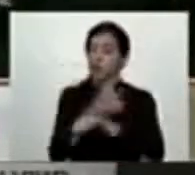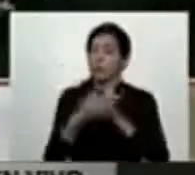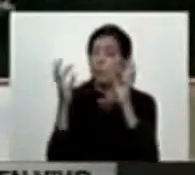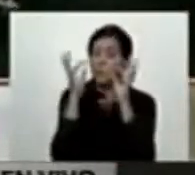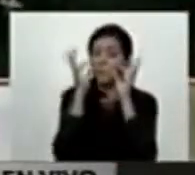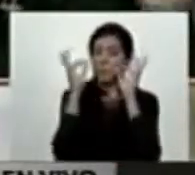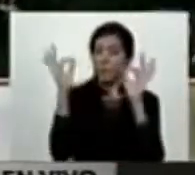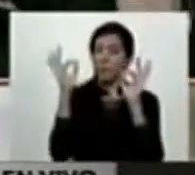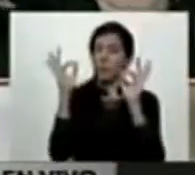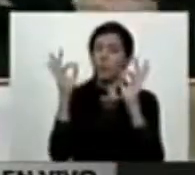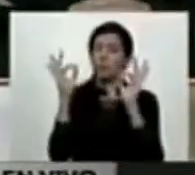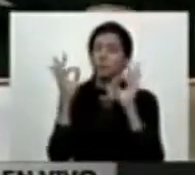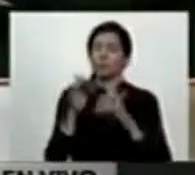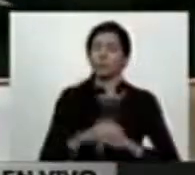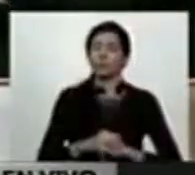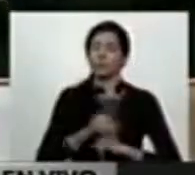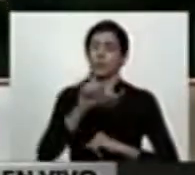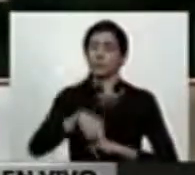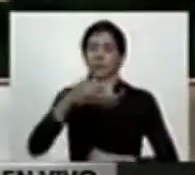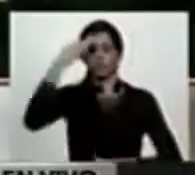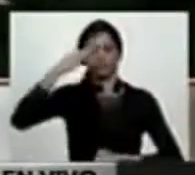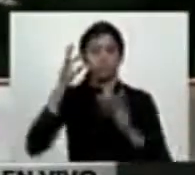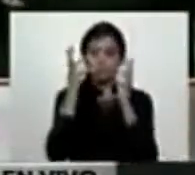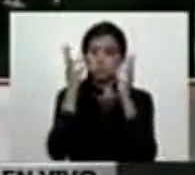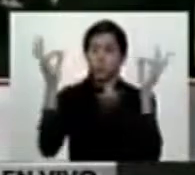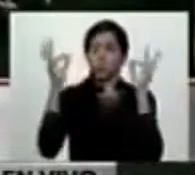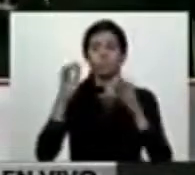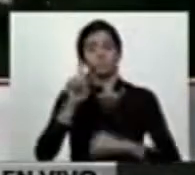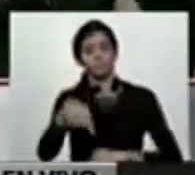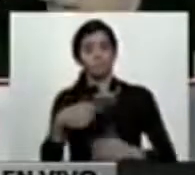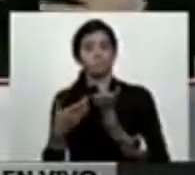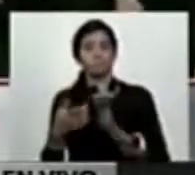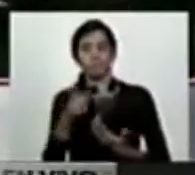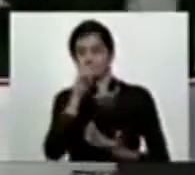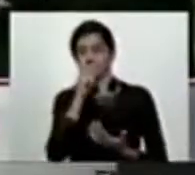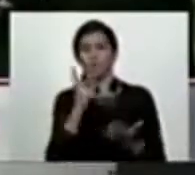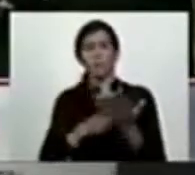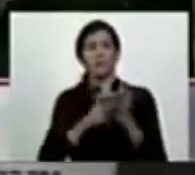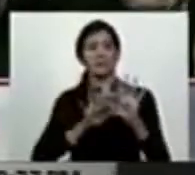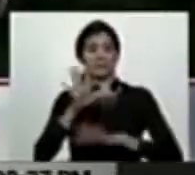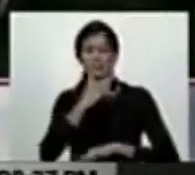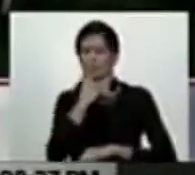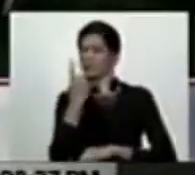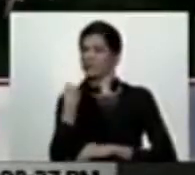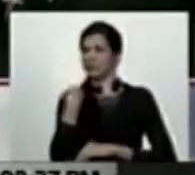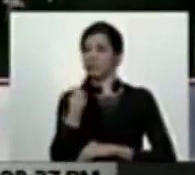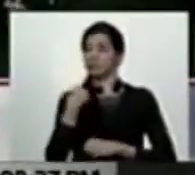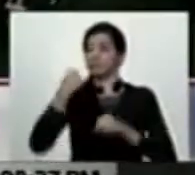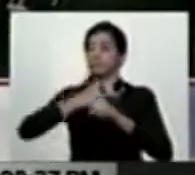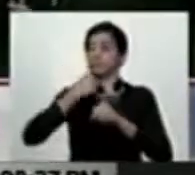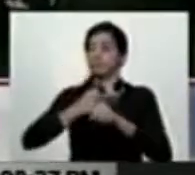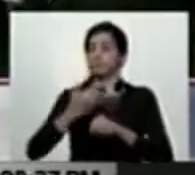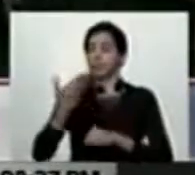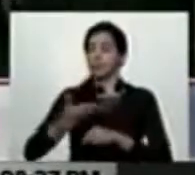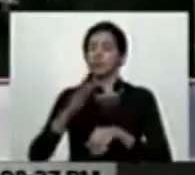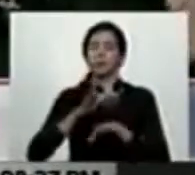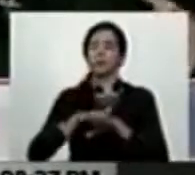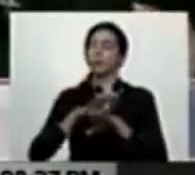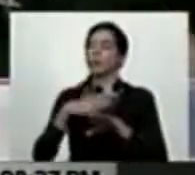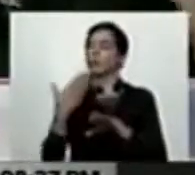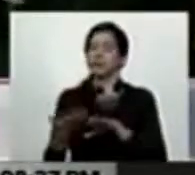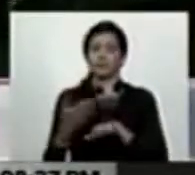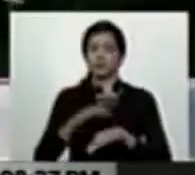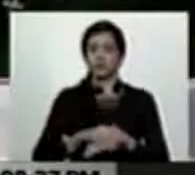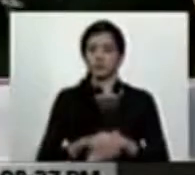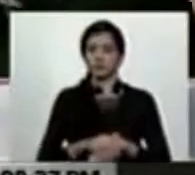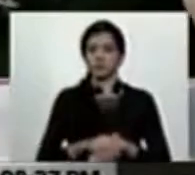nacional y, por supuesto, de la Fuerza Armada Nacional Bolivariana, que en el año 2015 jugó un papel fundamental en lo que respecta al